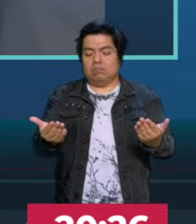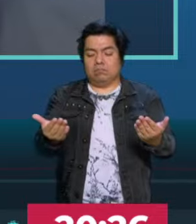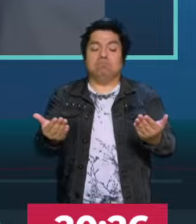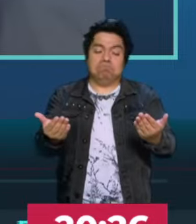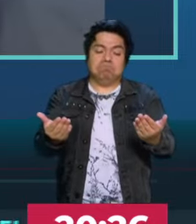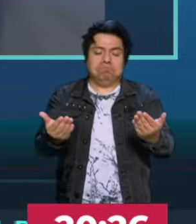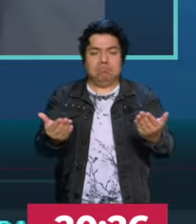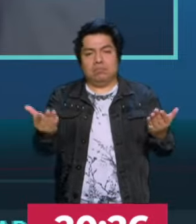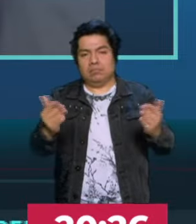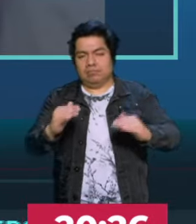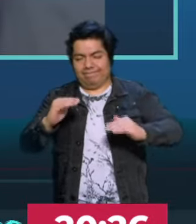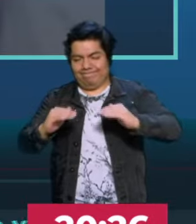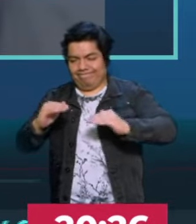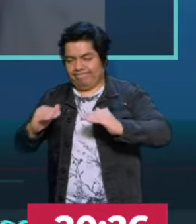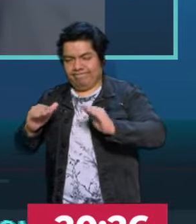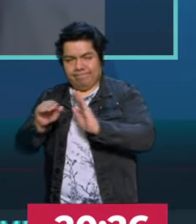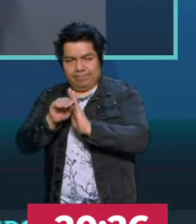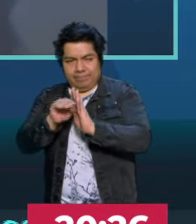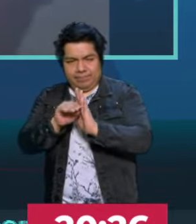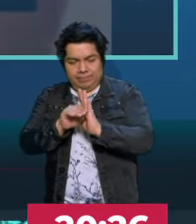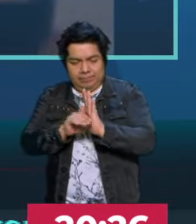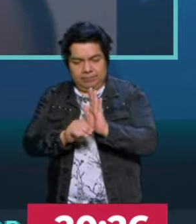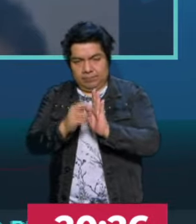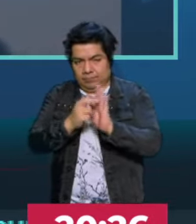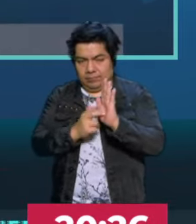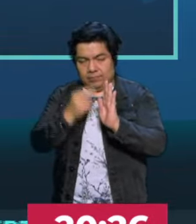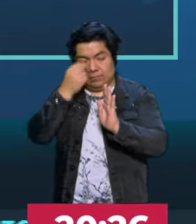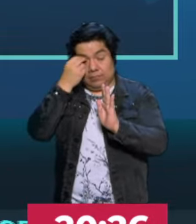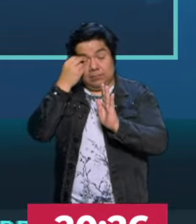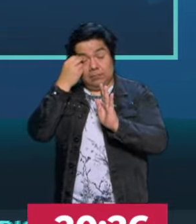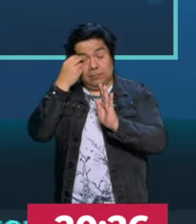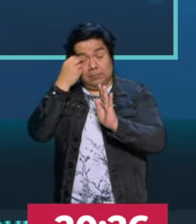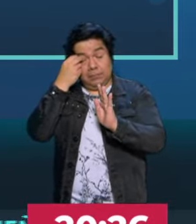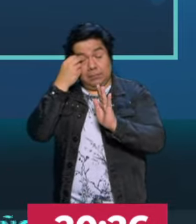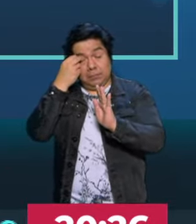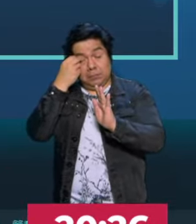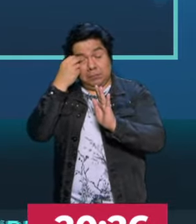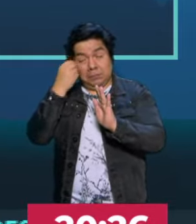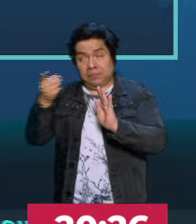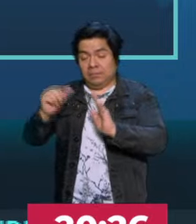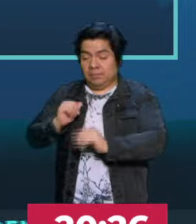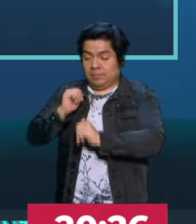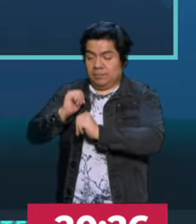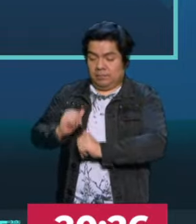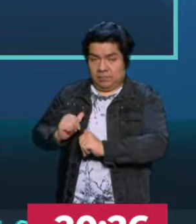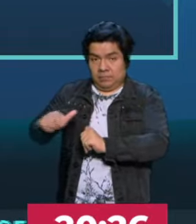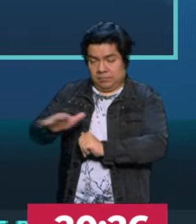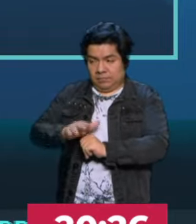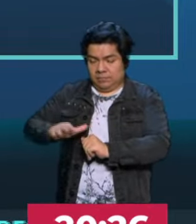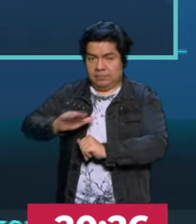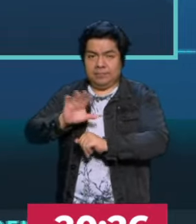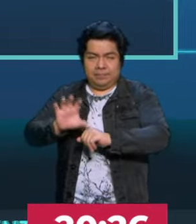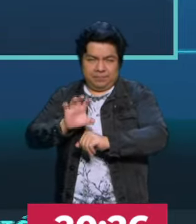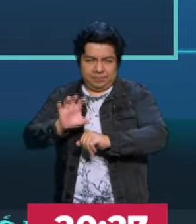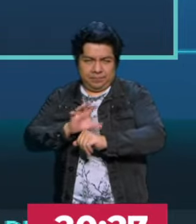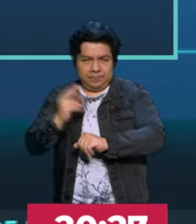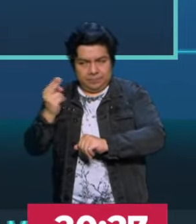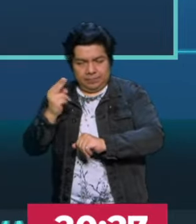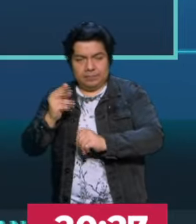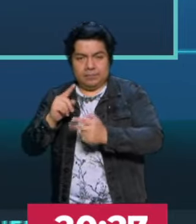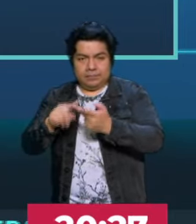en estos mecanismos tendrán que involucrarse las autoridades del sector energético,